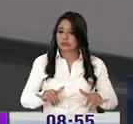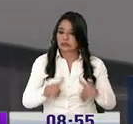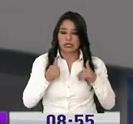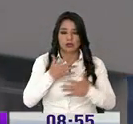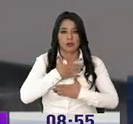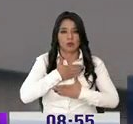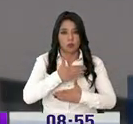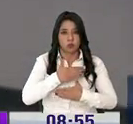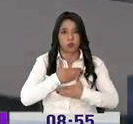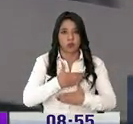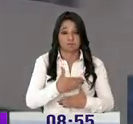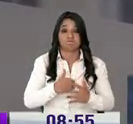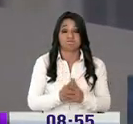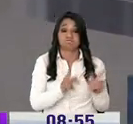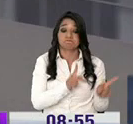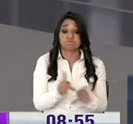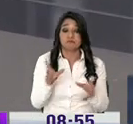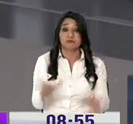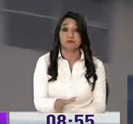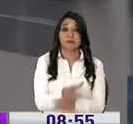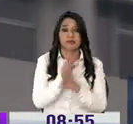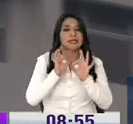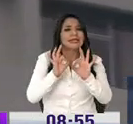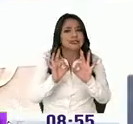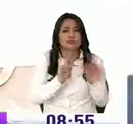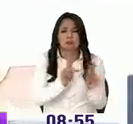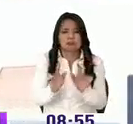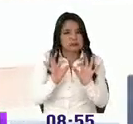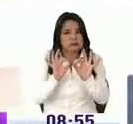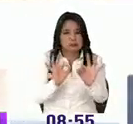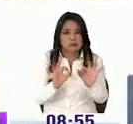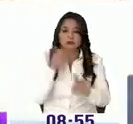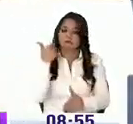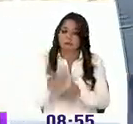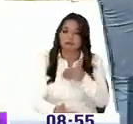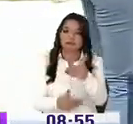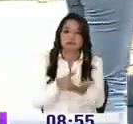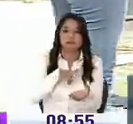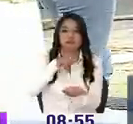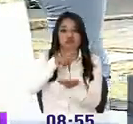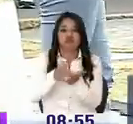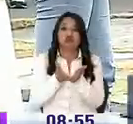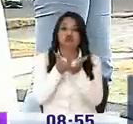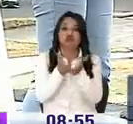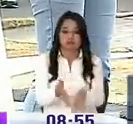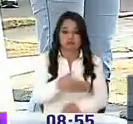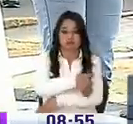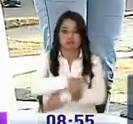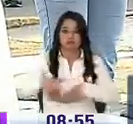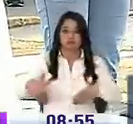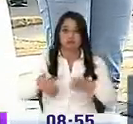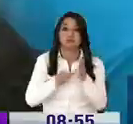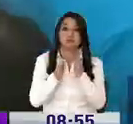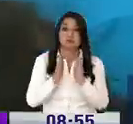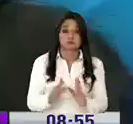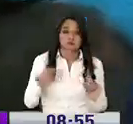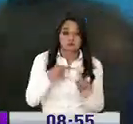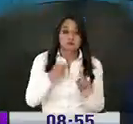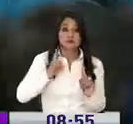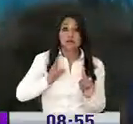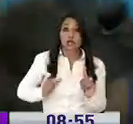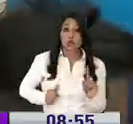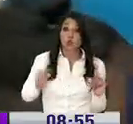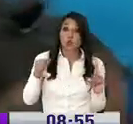mecánica. Y es que el plan de contingencia ya está activo y en marcha en puertos, aeropuertos y fronteras. La ministra de Salud,